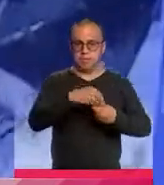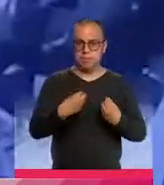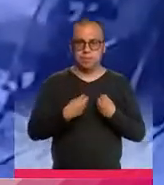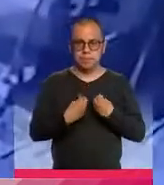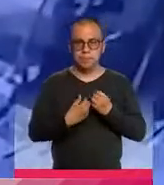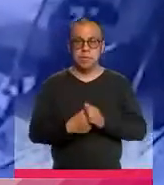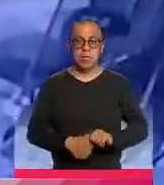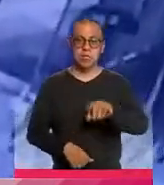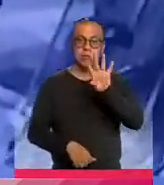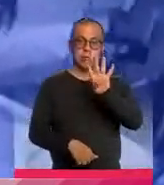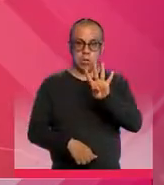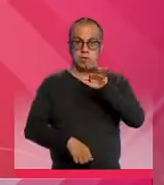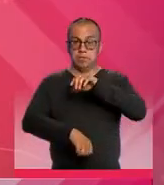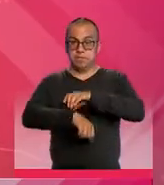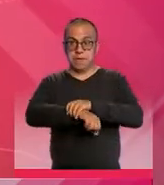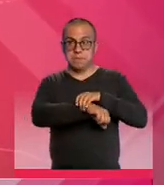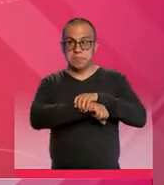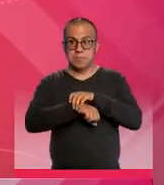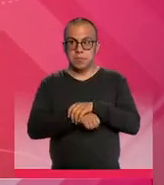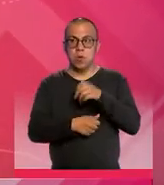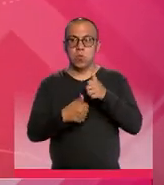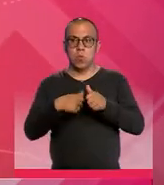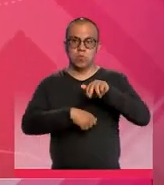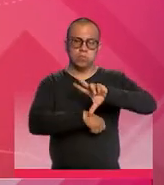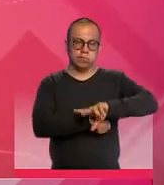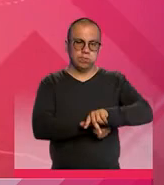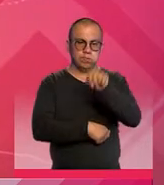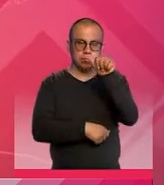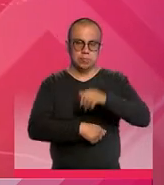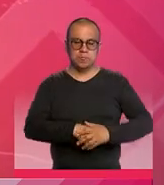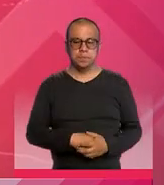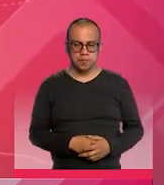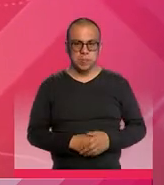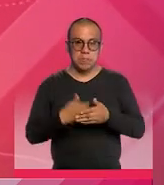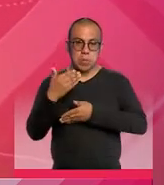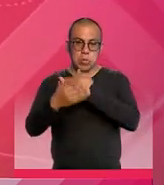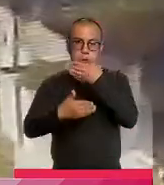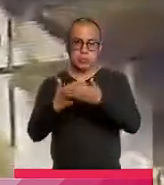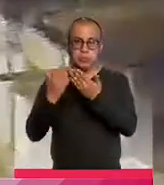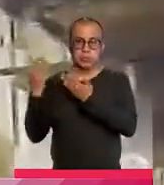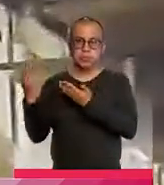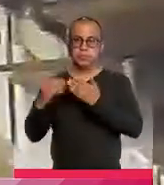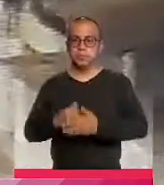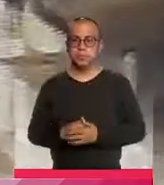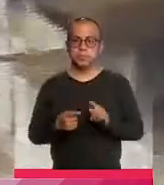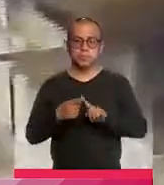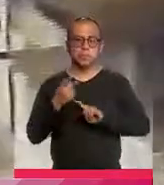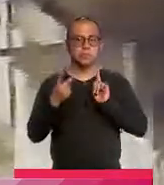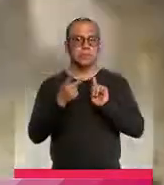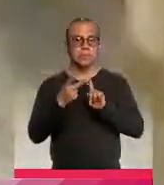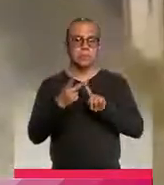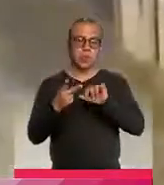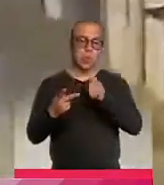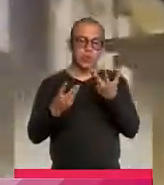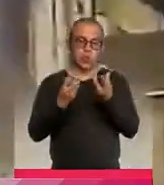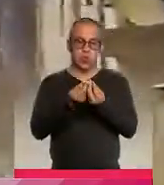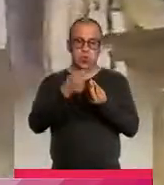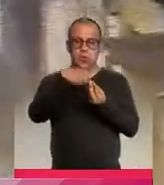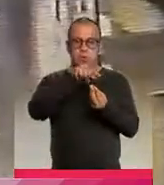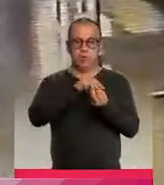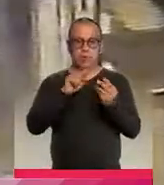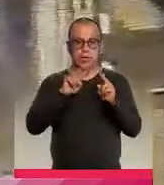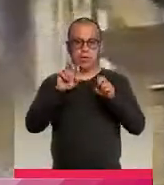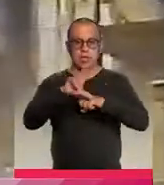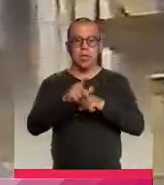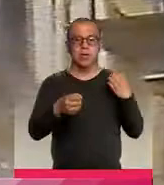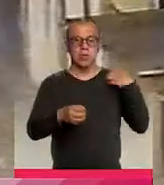fueron capturadas y tendrán que responder por los delitos de hurto calificado y concierto para delinquir. De otro lado, fue desmantelada una organización que atracaba